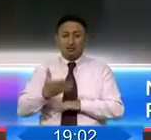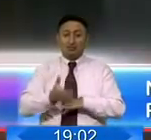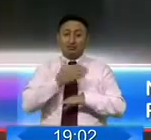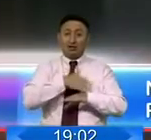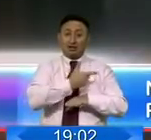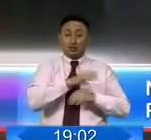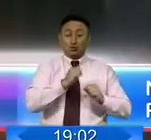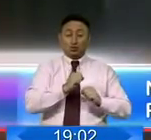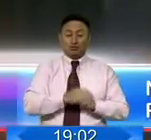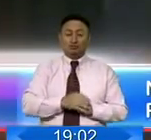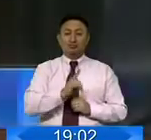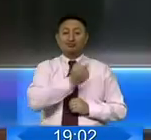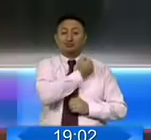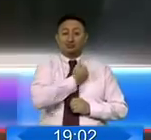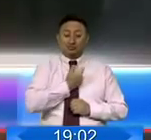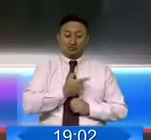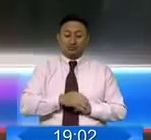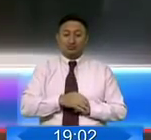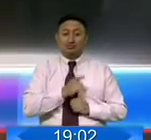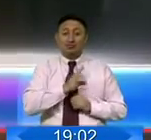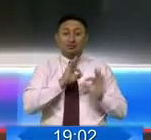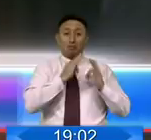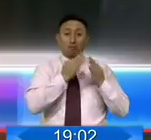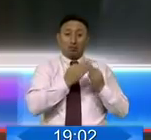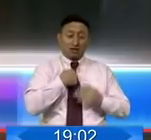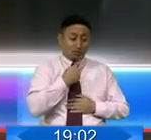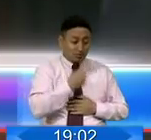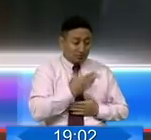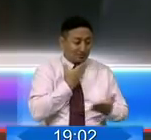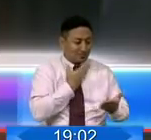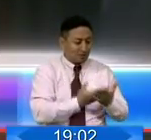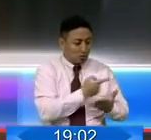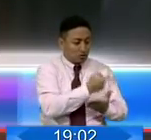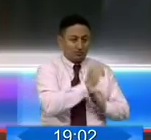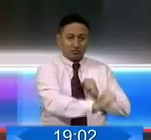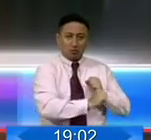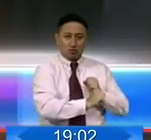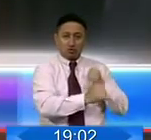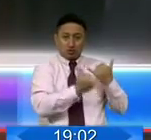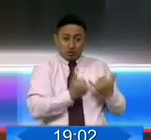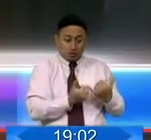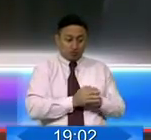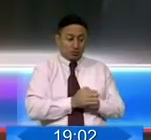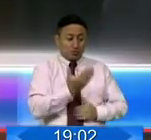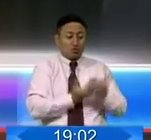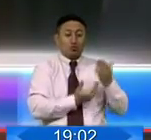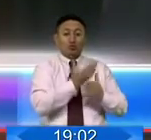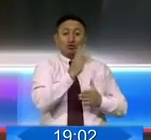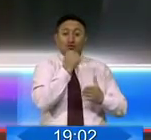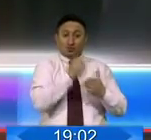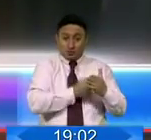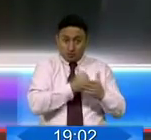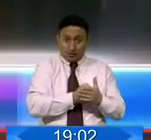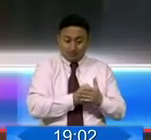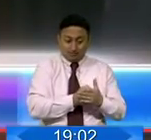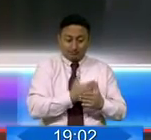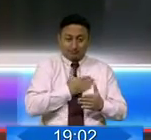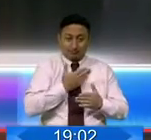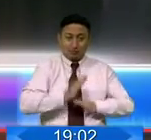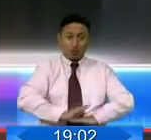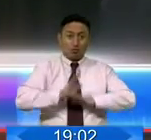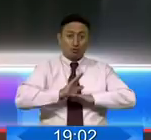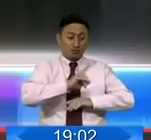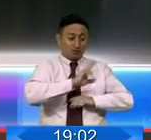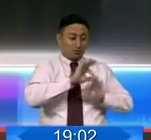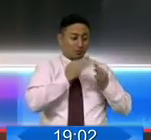quiero agradecerle a mi familia el apoyo brindado ante este inmenso desafío mi compromiso con